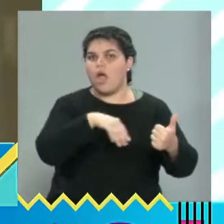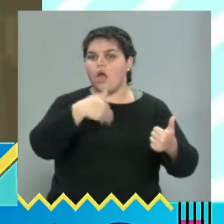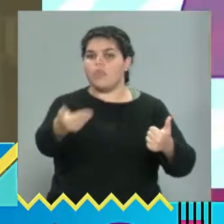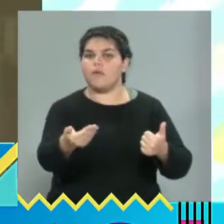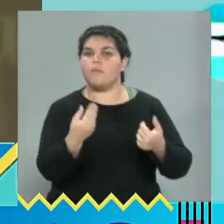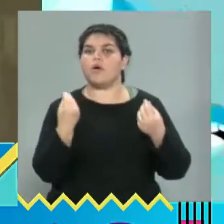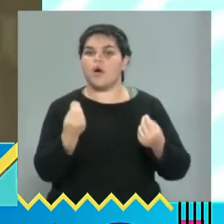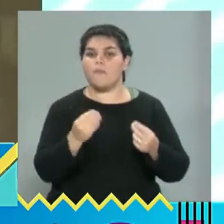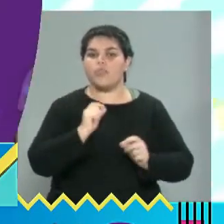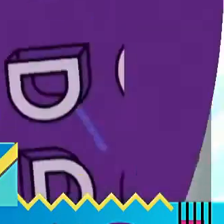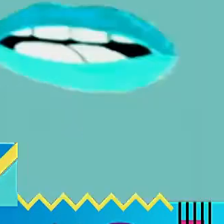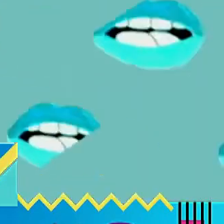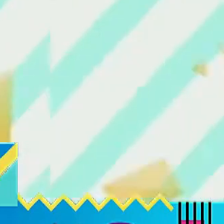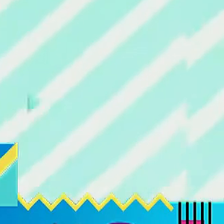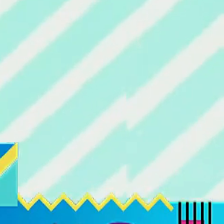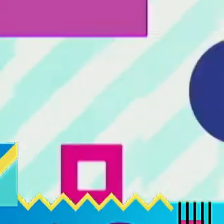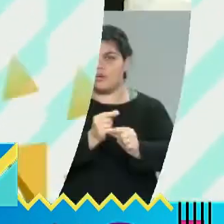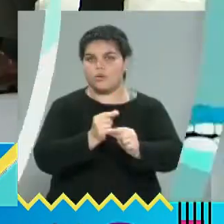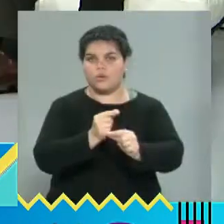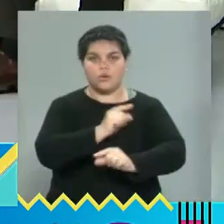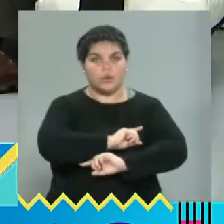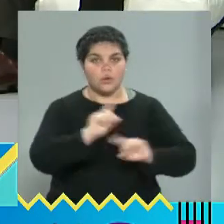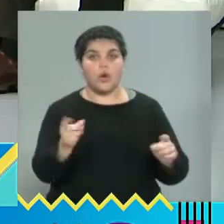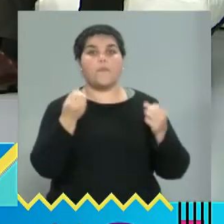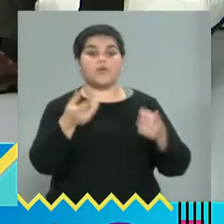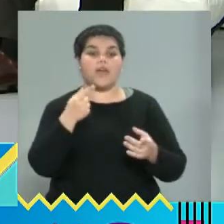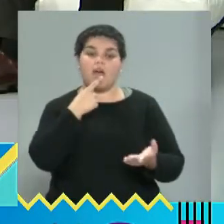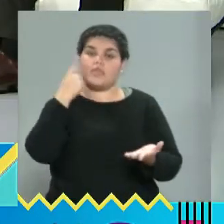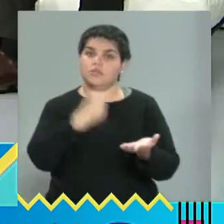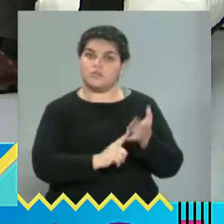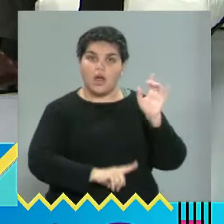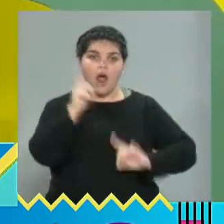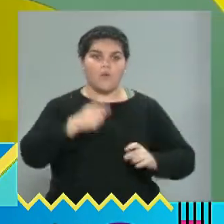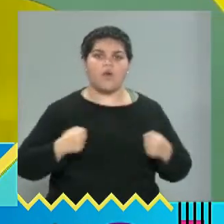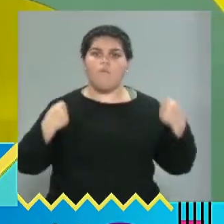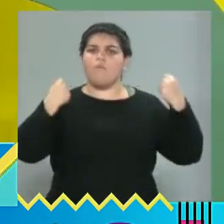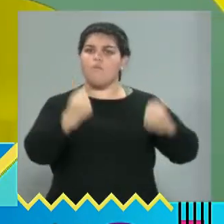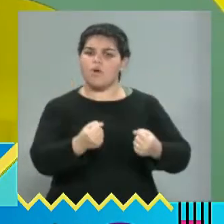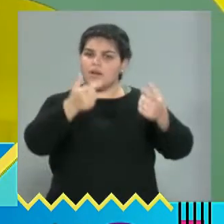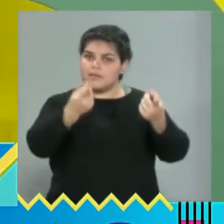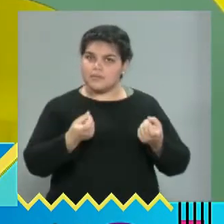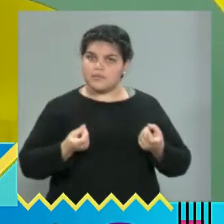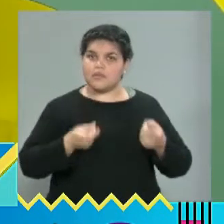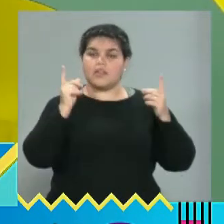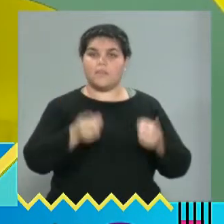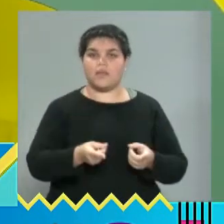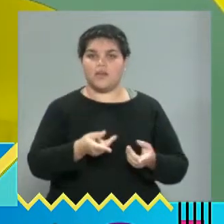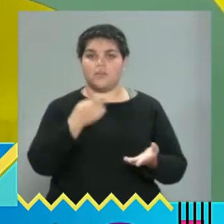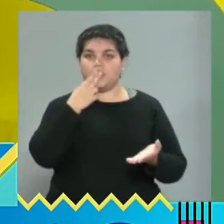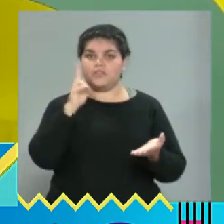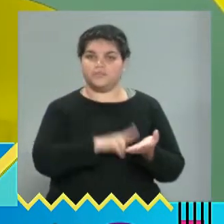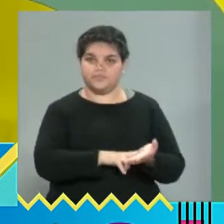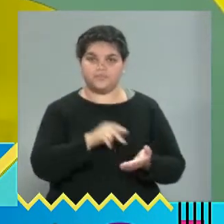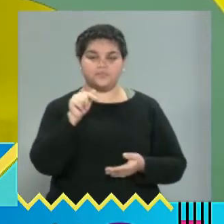al gradualismo, porque hay soluciones de fondo que se tienen que tomar con mayor fortaleza, y sobre todo el frente fiscal